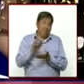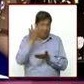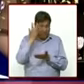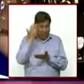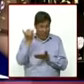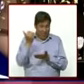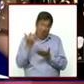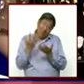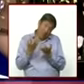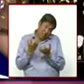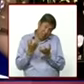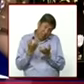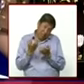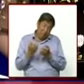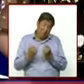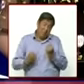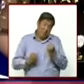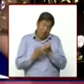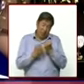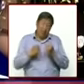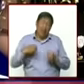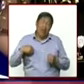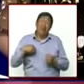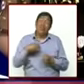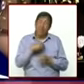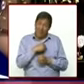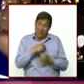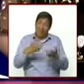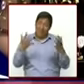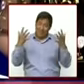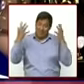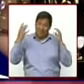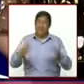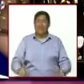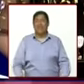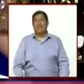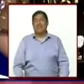así han decidido sumarse a nuestra campaña Se nos quema el alma.